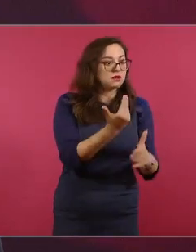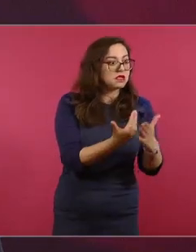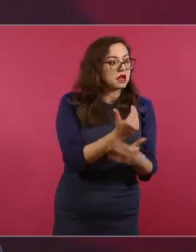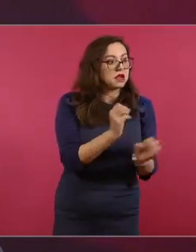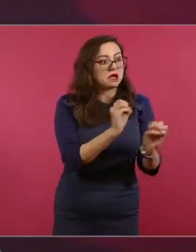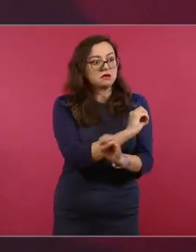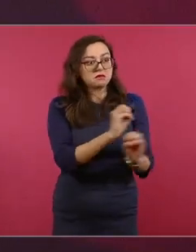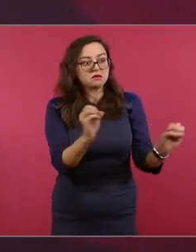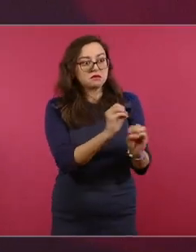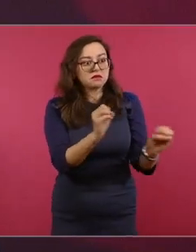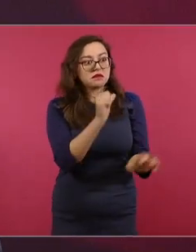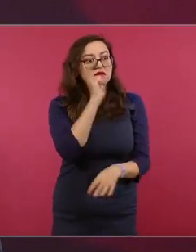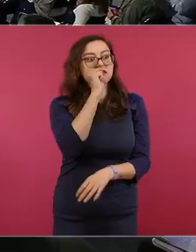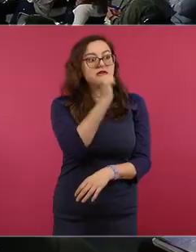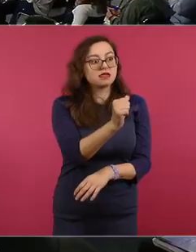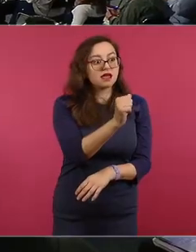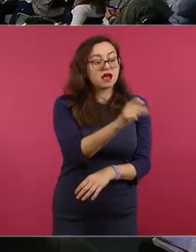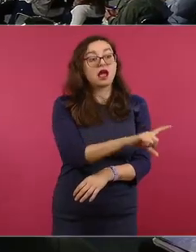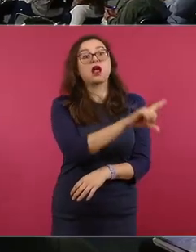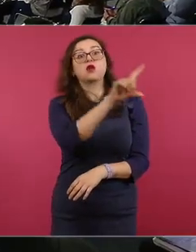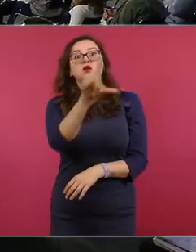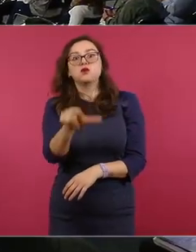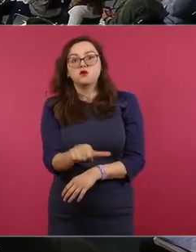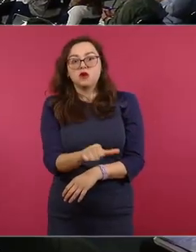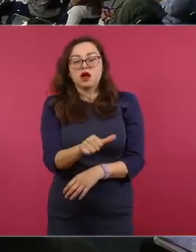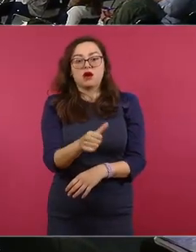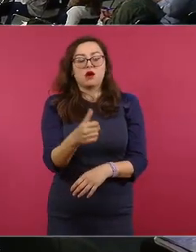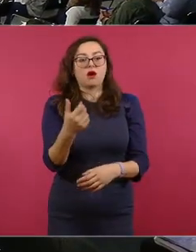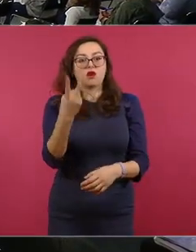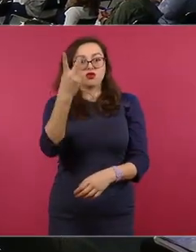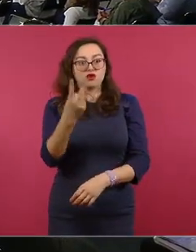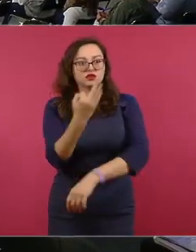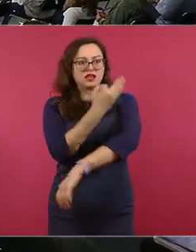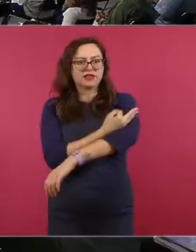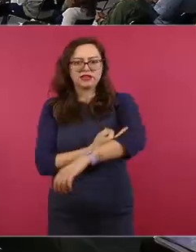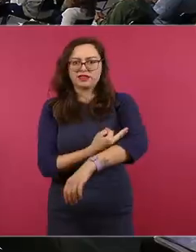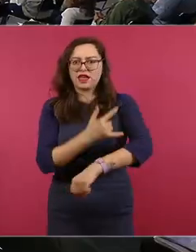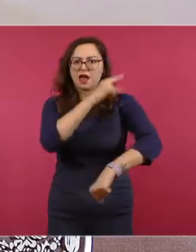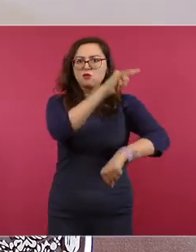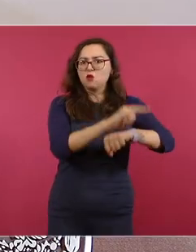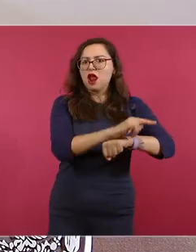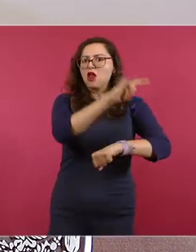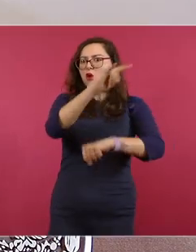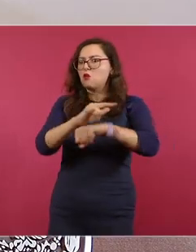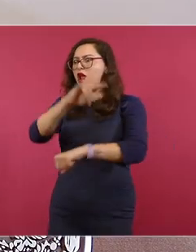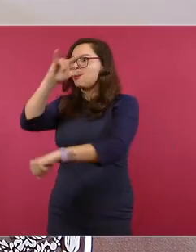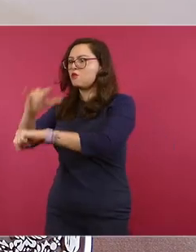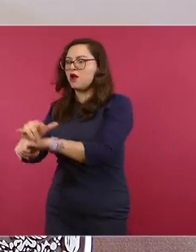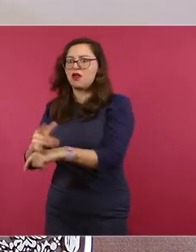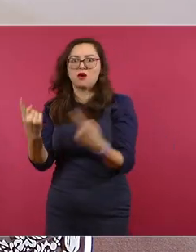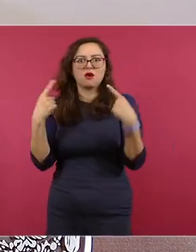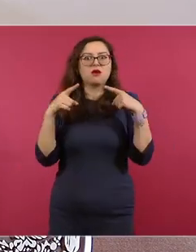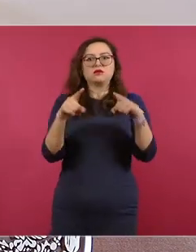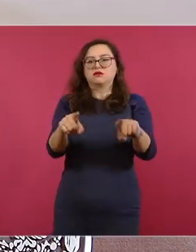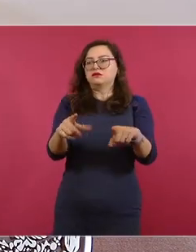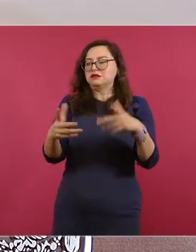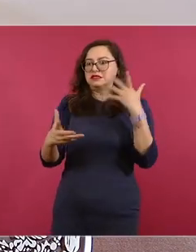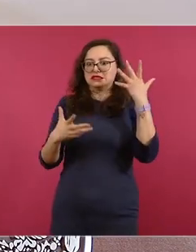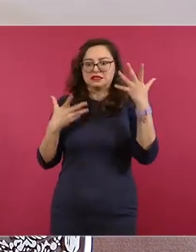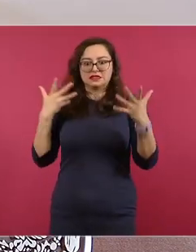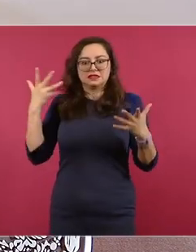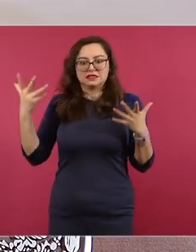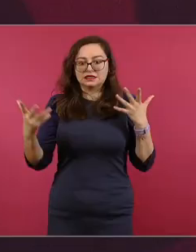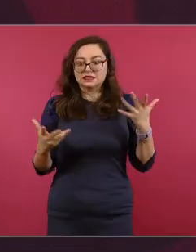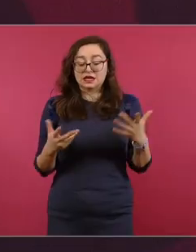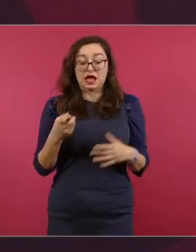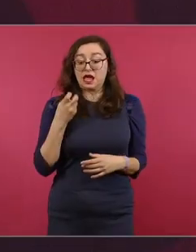salas. Esto se les estuvo diciendo desde 6 meses antes, desde que llegamos, que eso no se